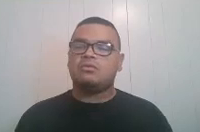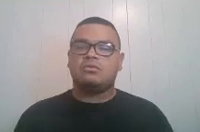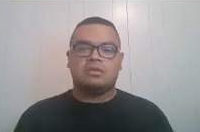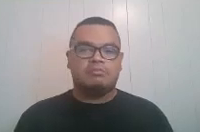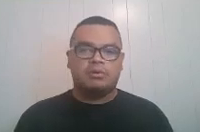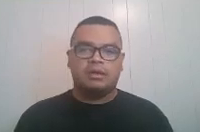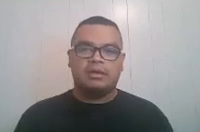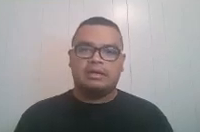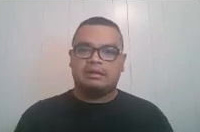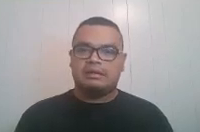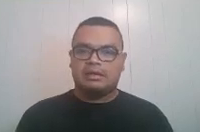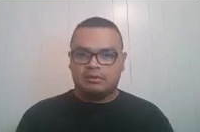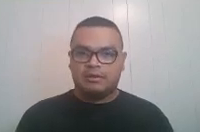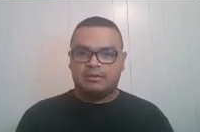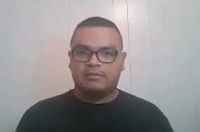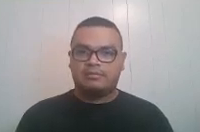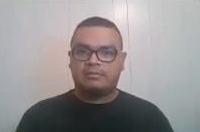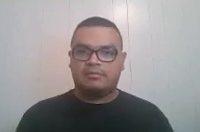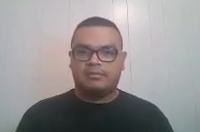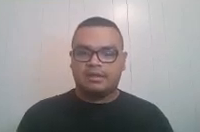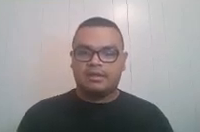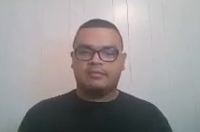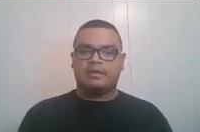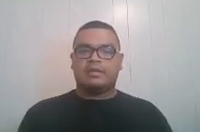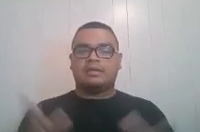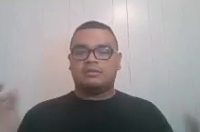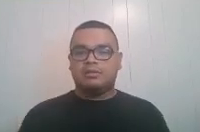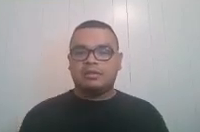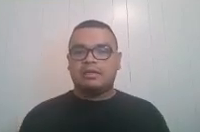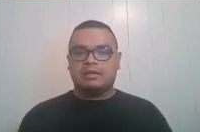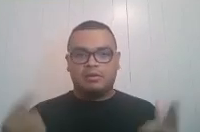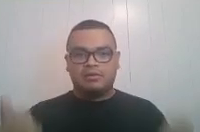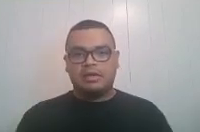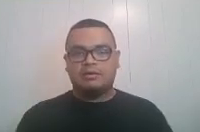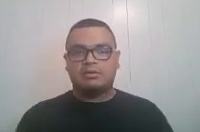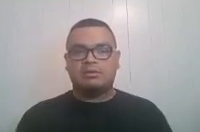no se ponen de acuerdo, ¿verdad? Que el Señor les bendiga. Espero que les haya gustado este